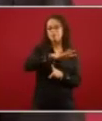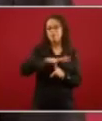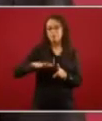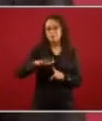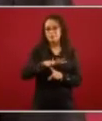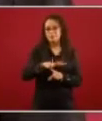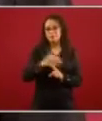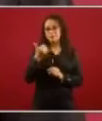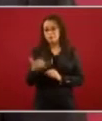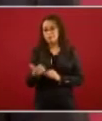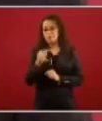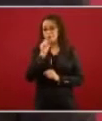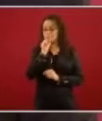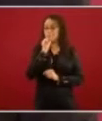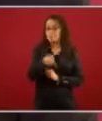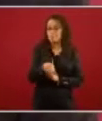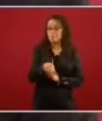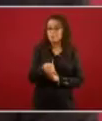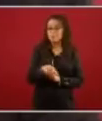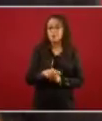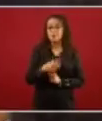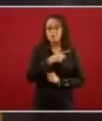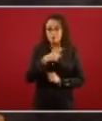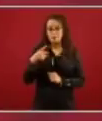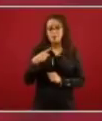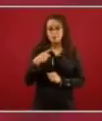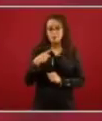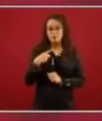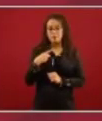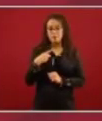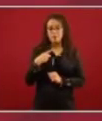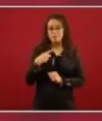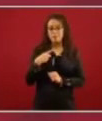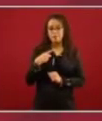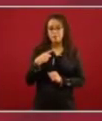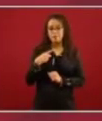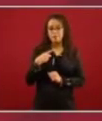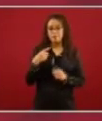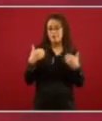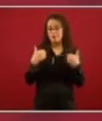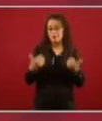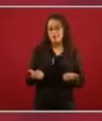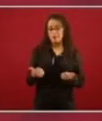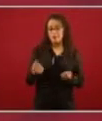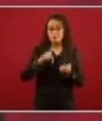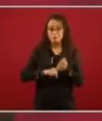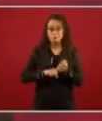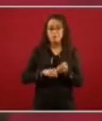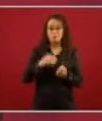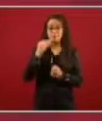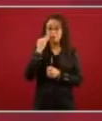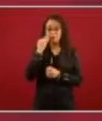Y también tomar en cuenta que el alcance de las redes aún es muy